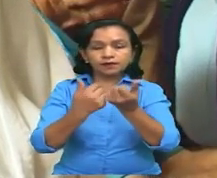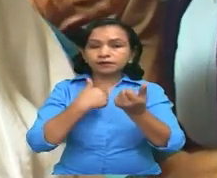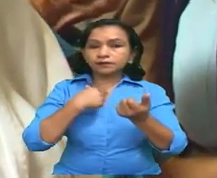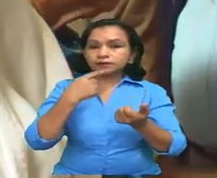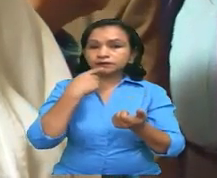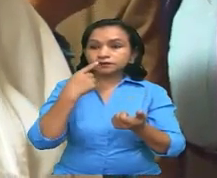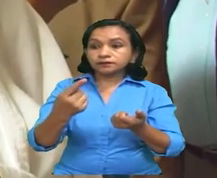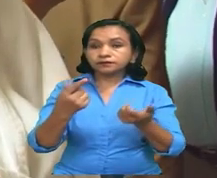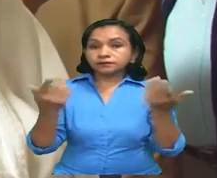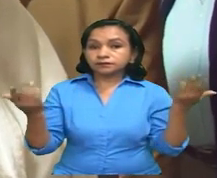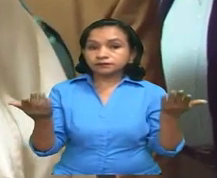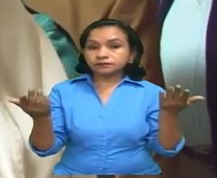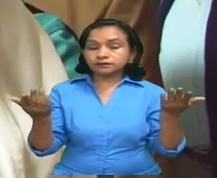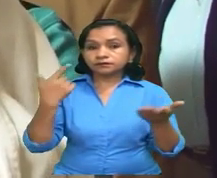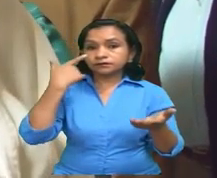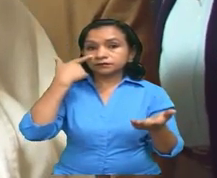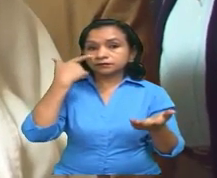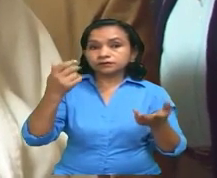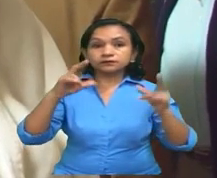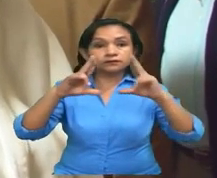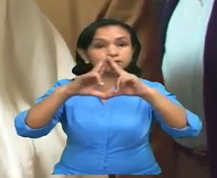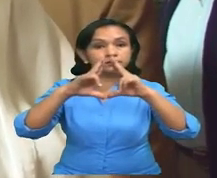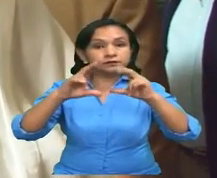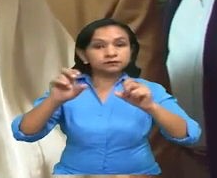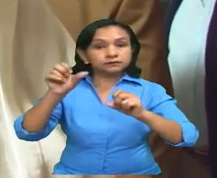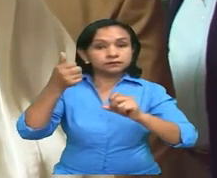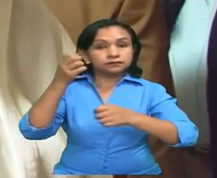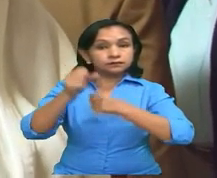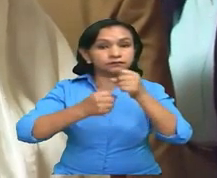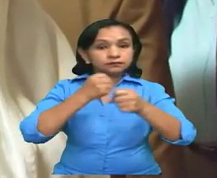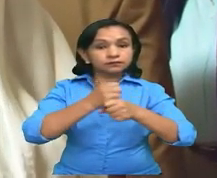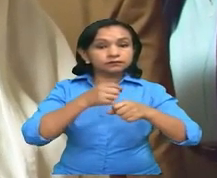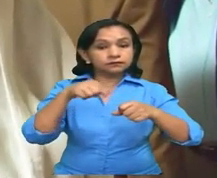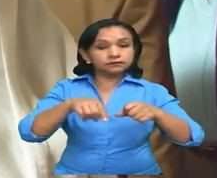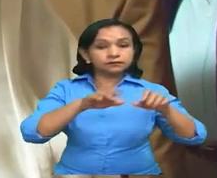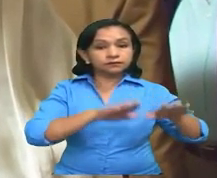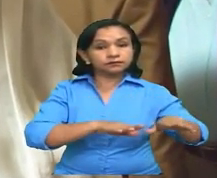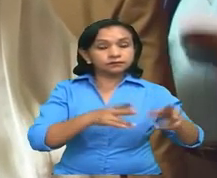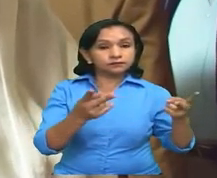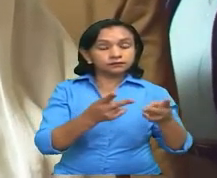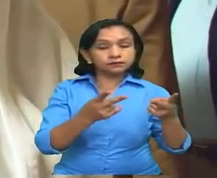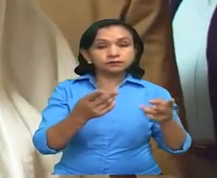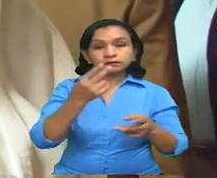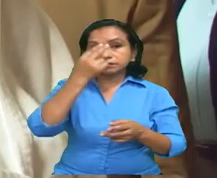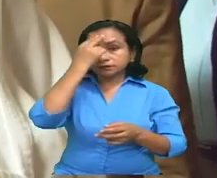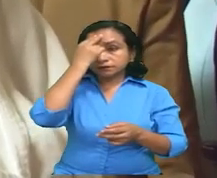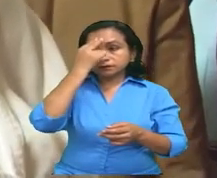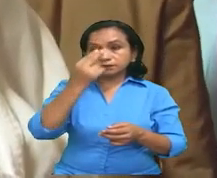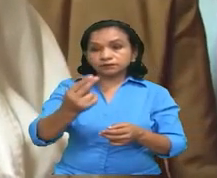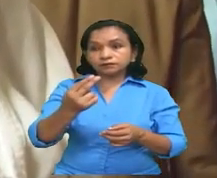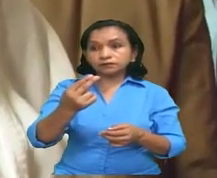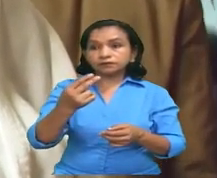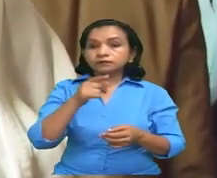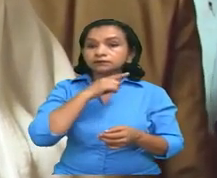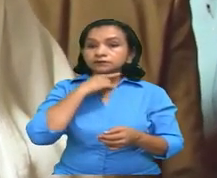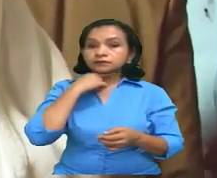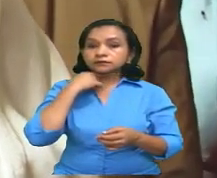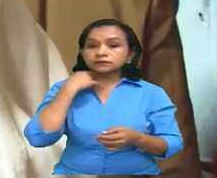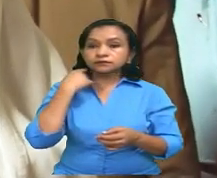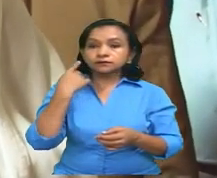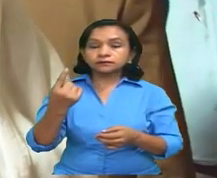turismo es el petróleo menos contaminante que existe. Es esa energía increíble que alimenta a